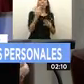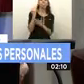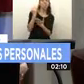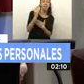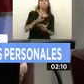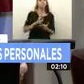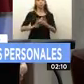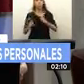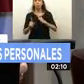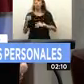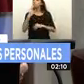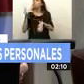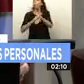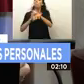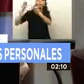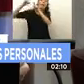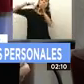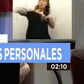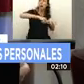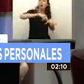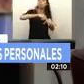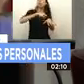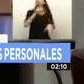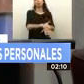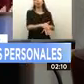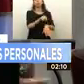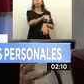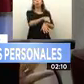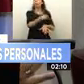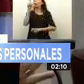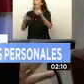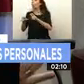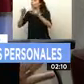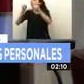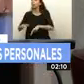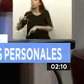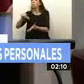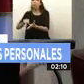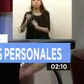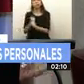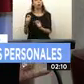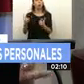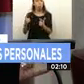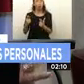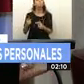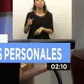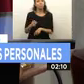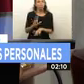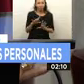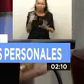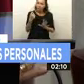inmigrantes como los responsables de que los nacionales de un país no tengan trabajo estemos atentos con estas